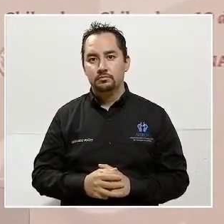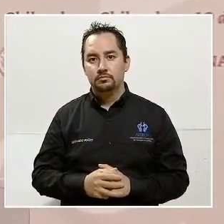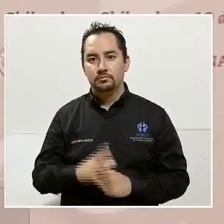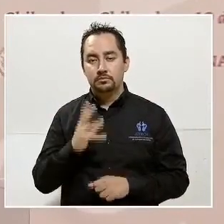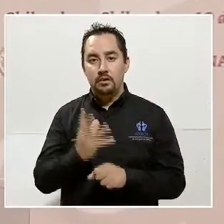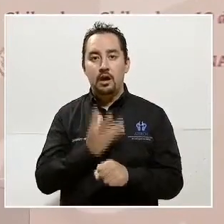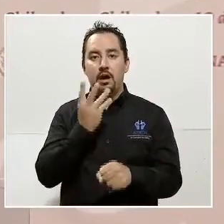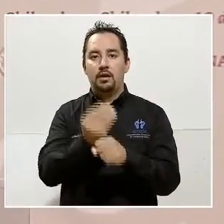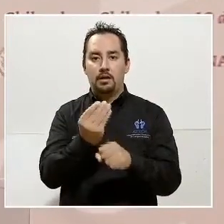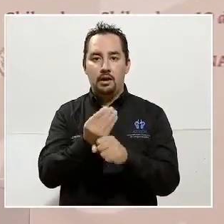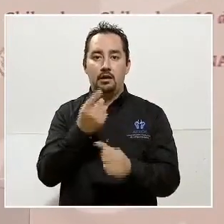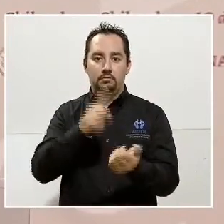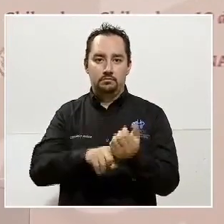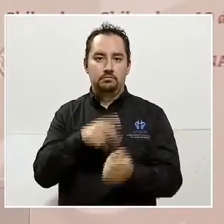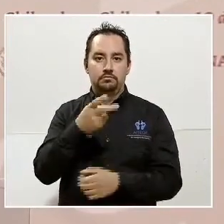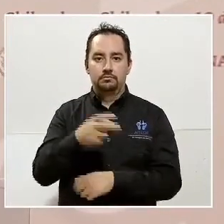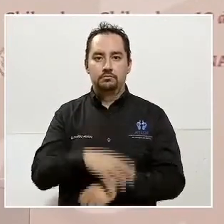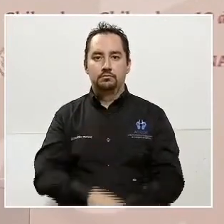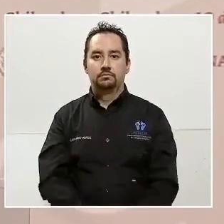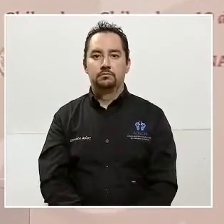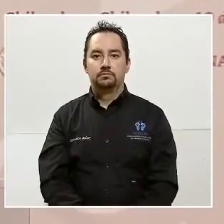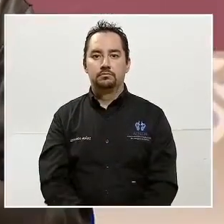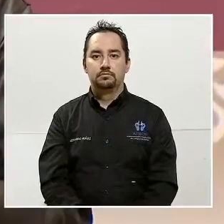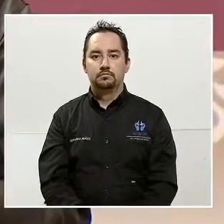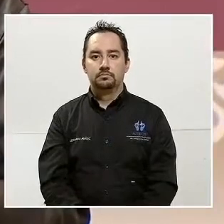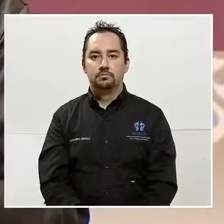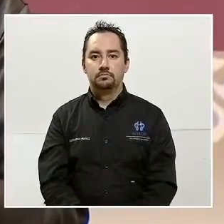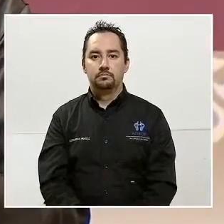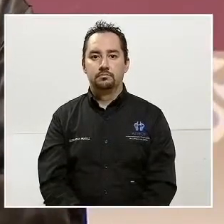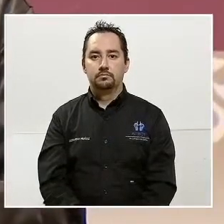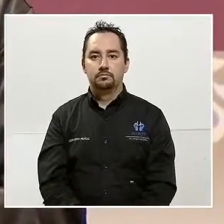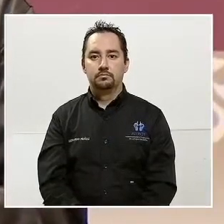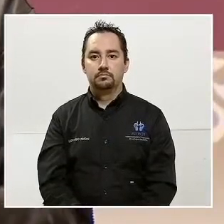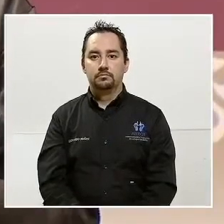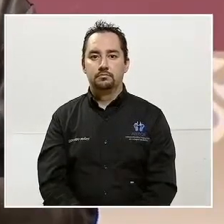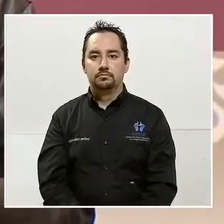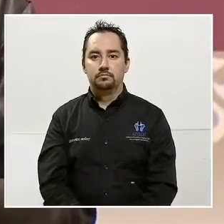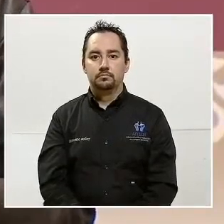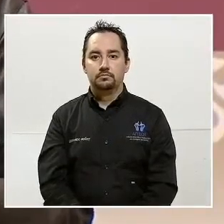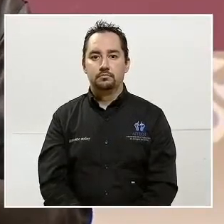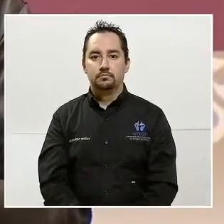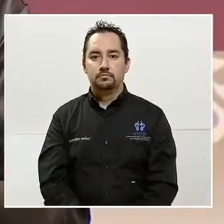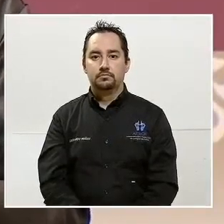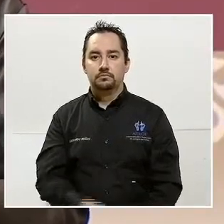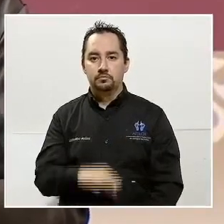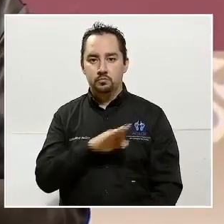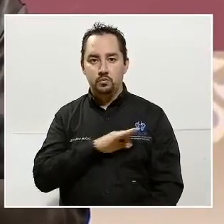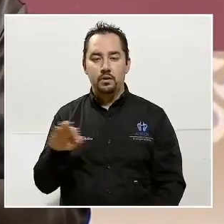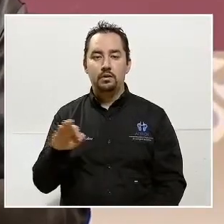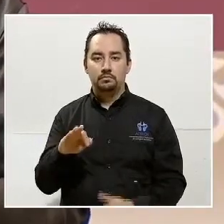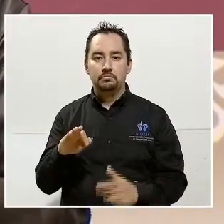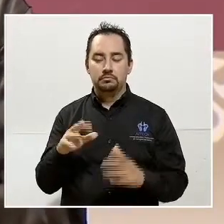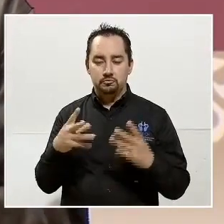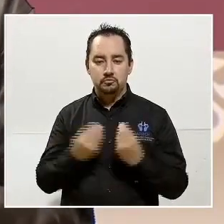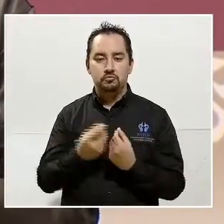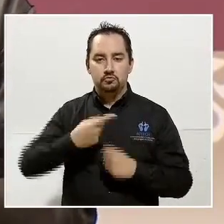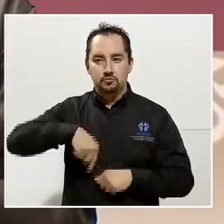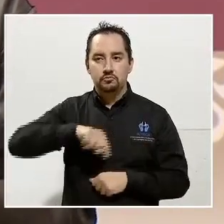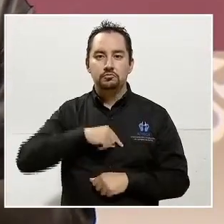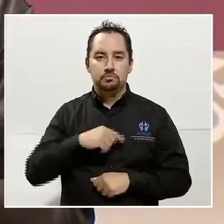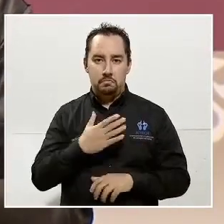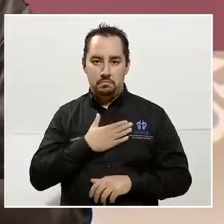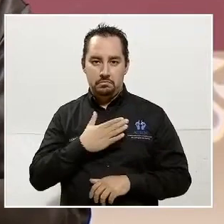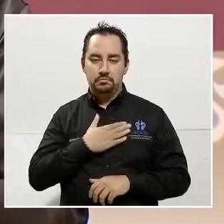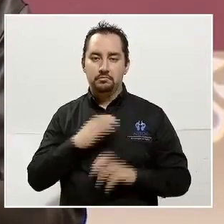resolver lo de la reparación de los daños. O sea, pueden contar con nosotros en eso, es mi